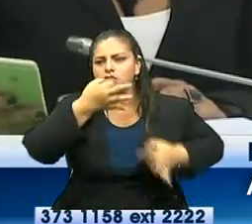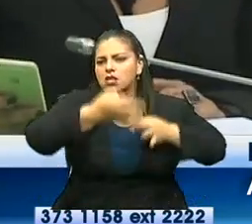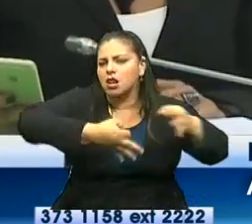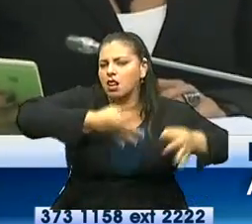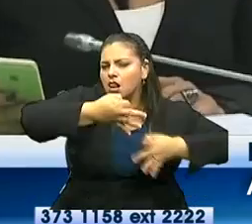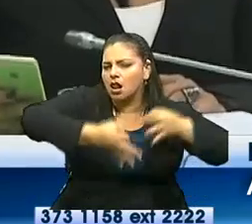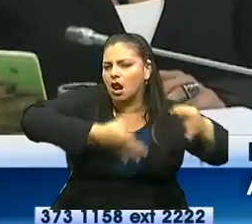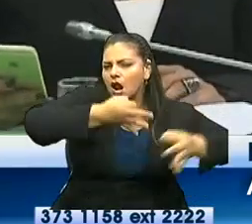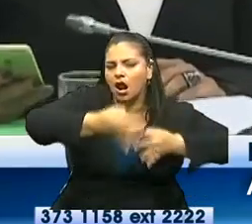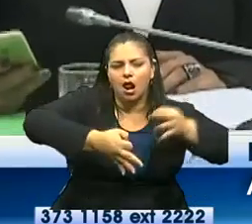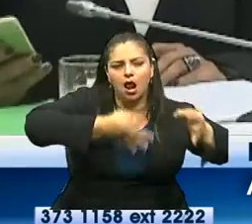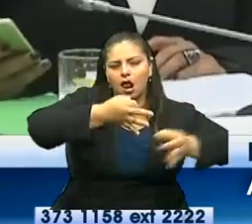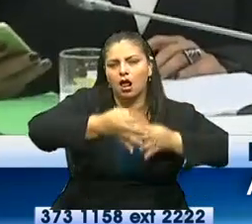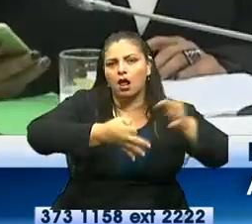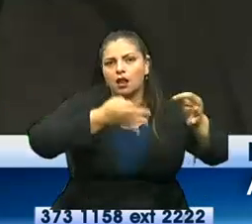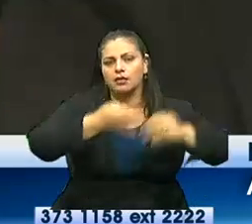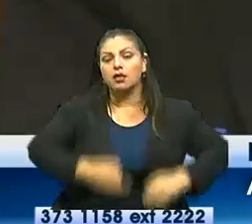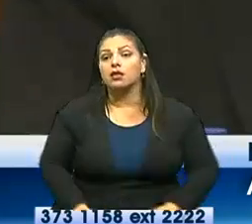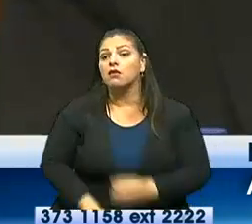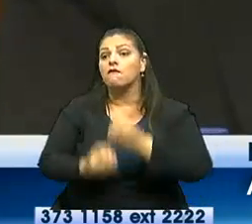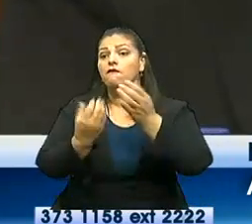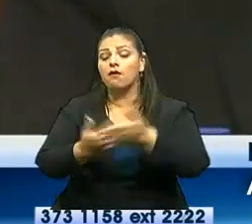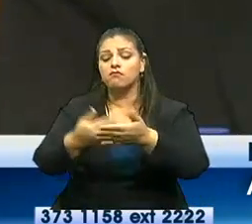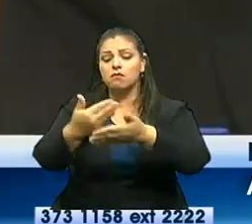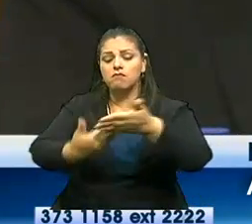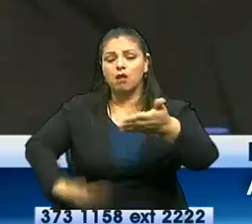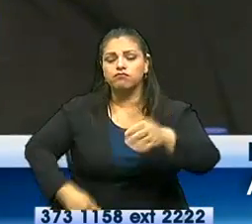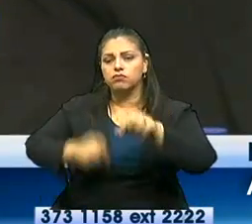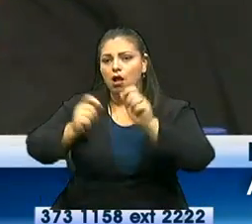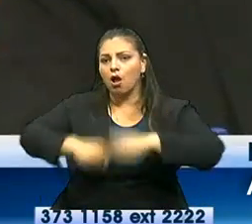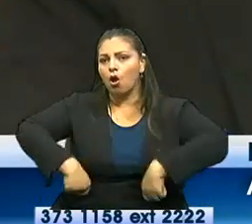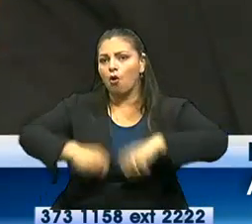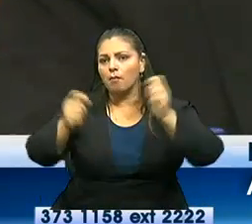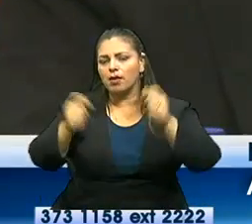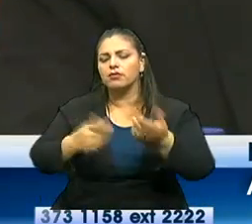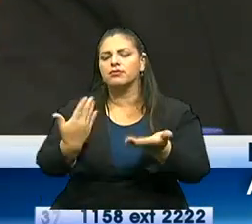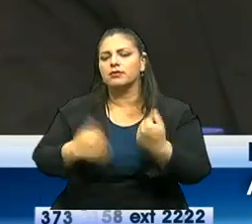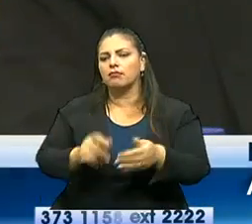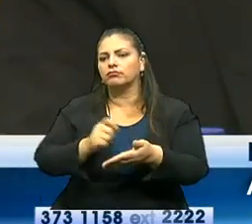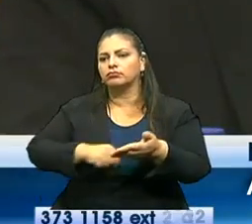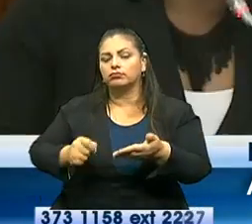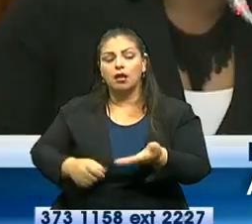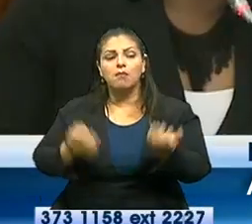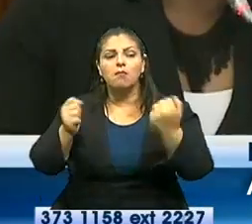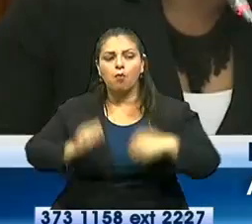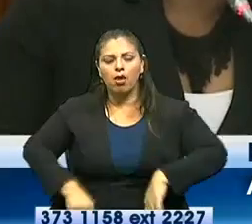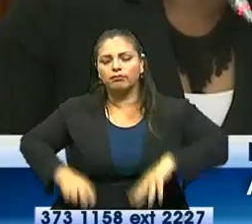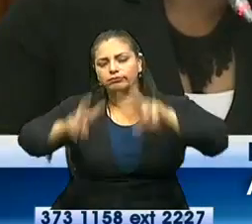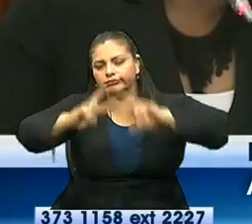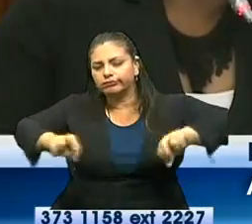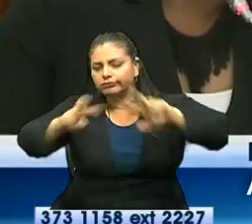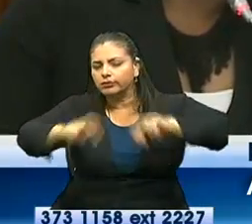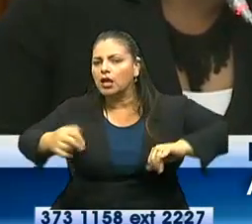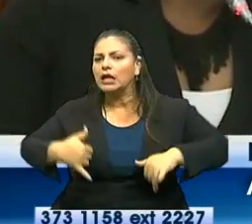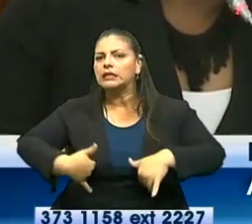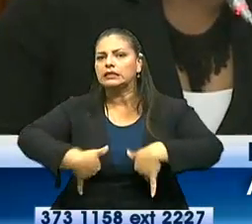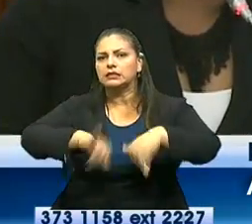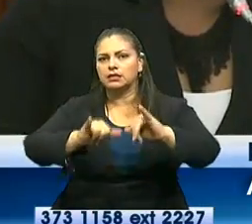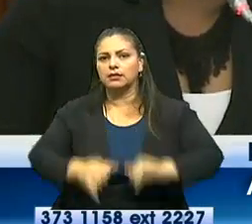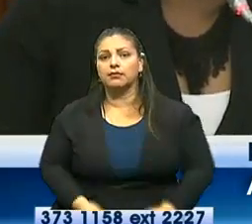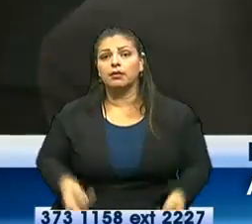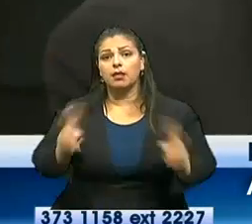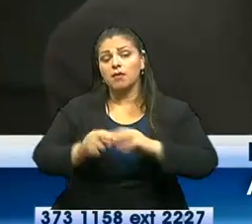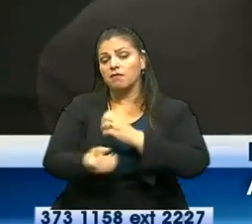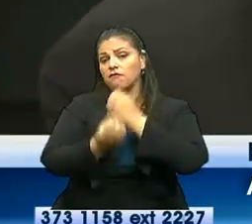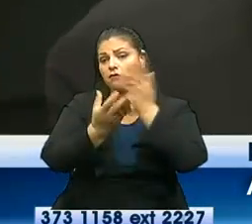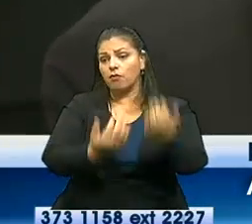internacional firmados por él y otros fiscales permitirán avanzar en las investigaciones. Además, explicó que durante su estancia en el